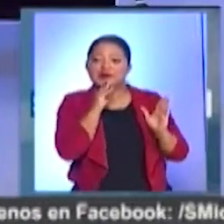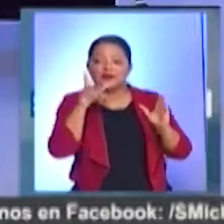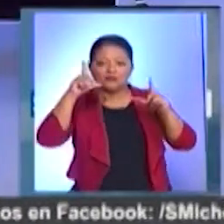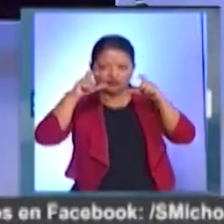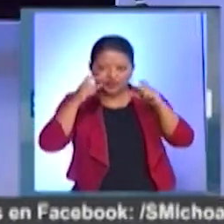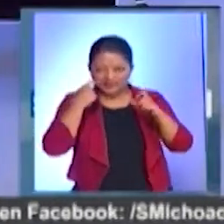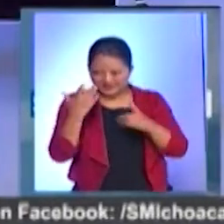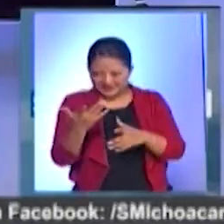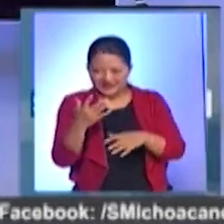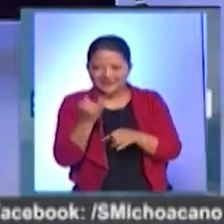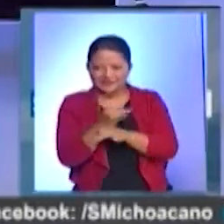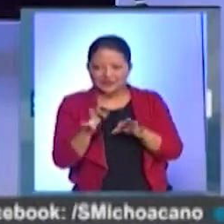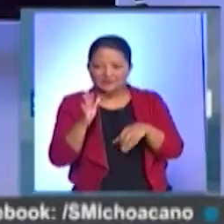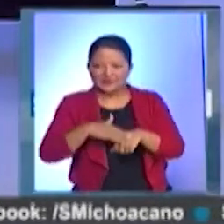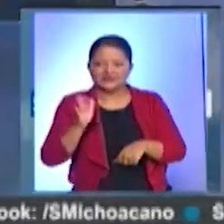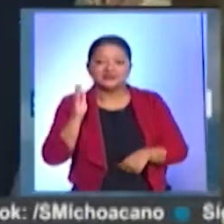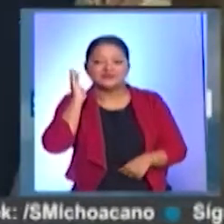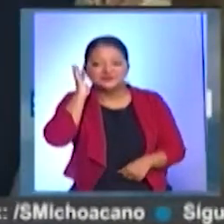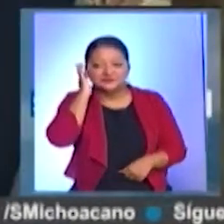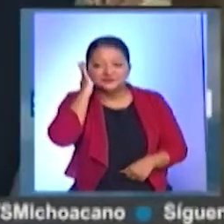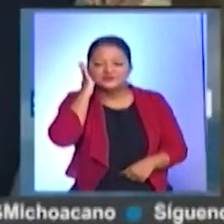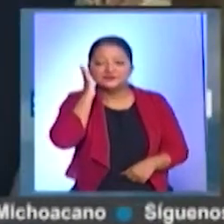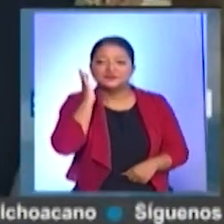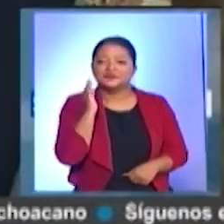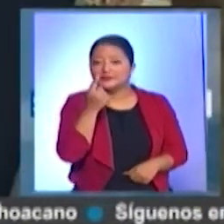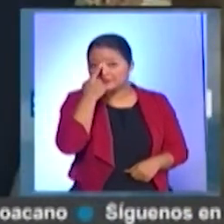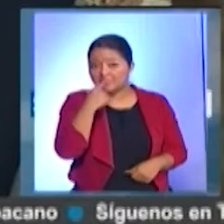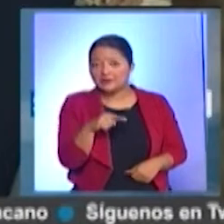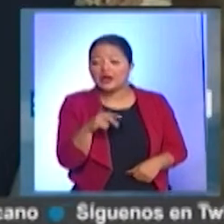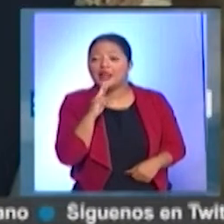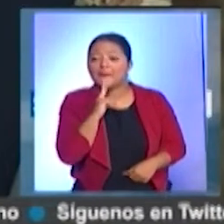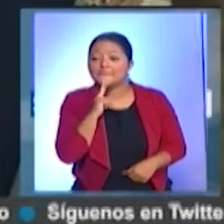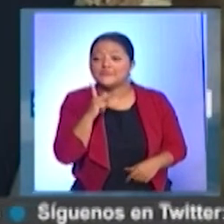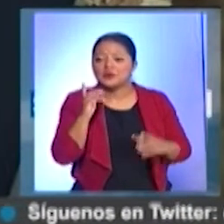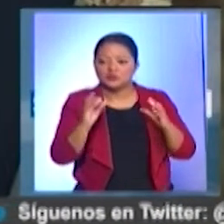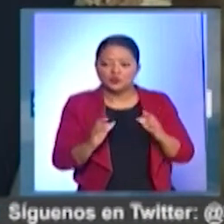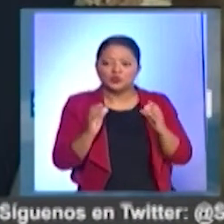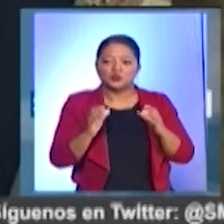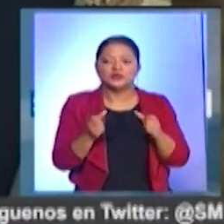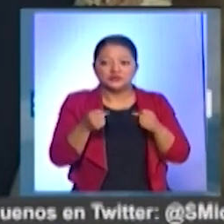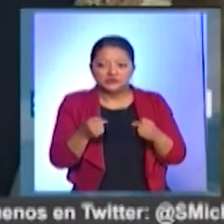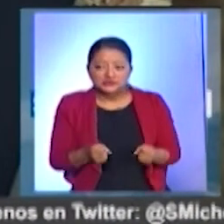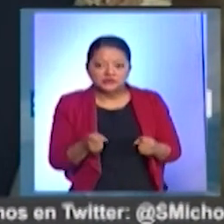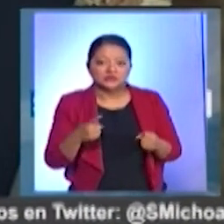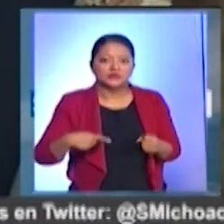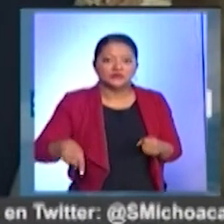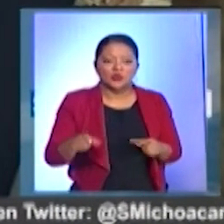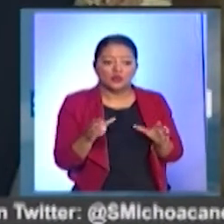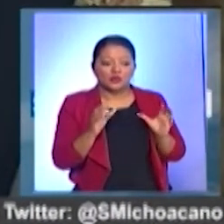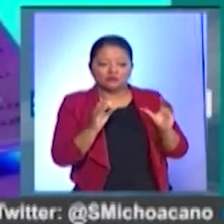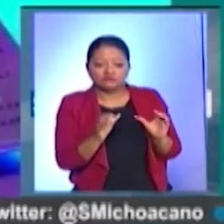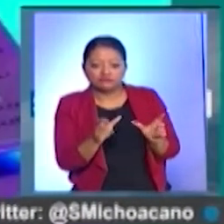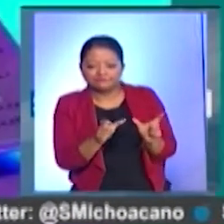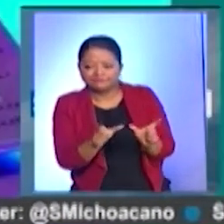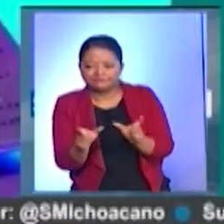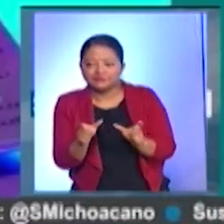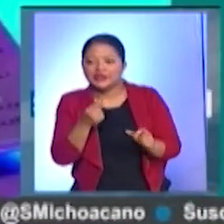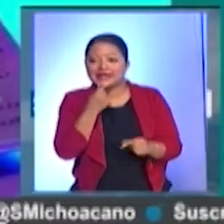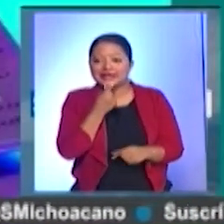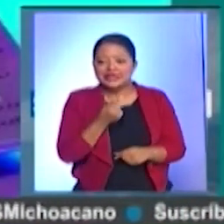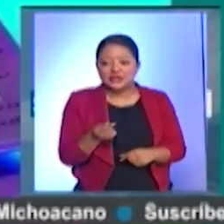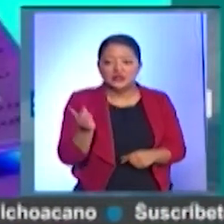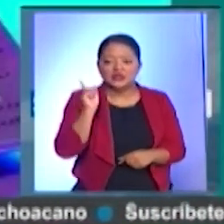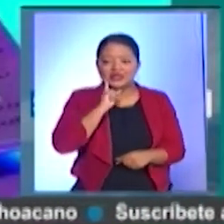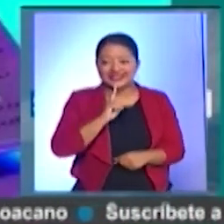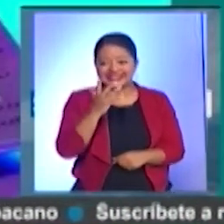detalles para contar con mayores medidas de seguridad y protección para niños y niñas a partir del